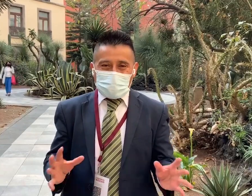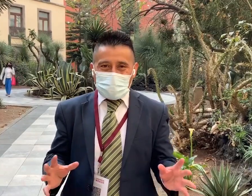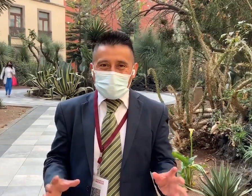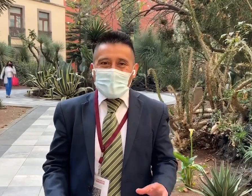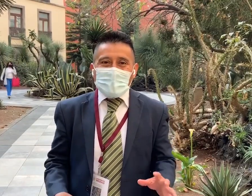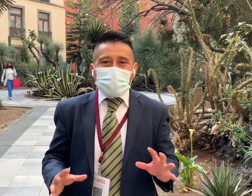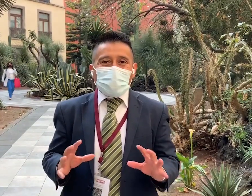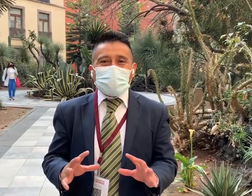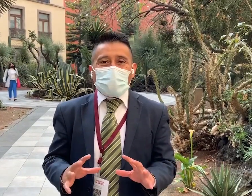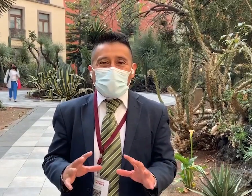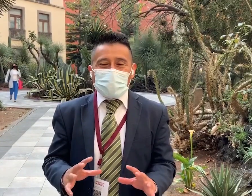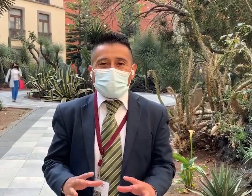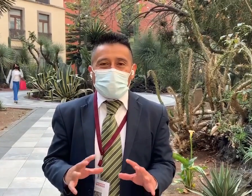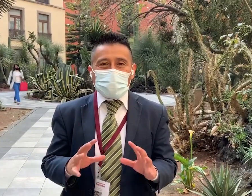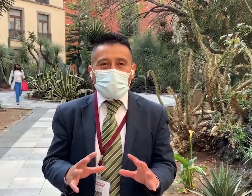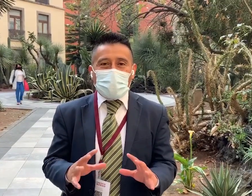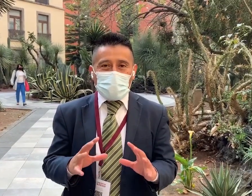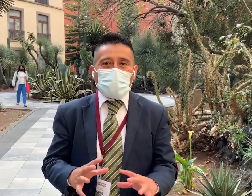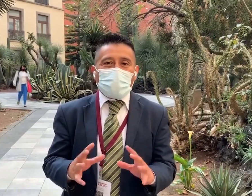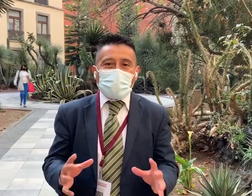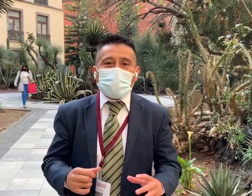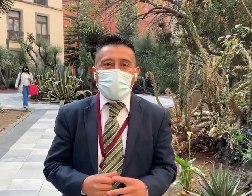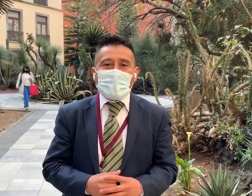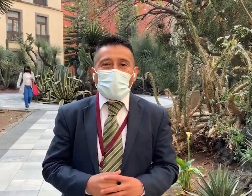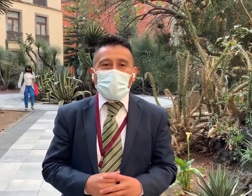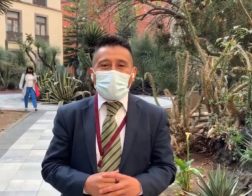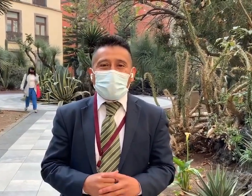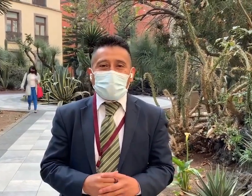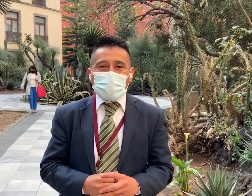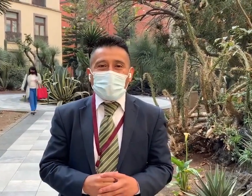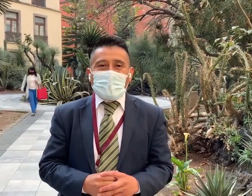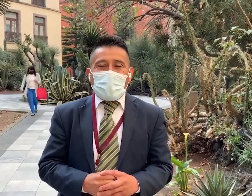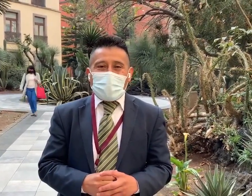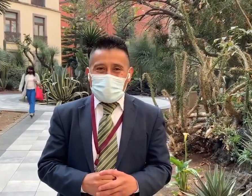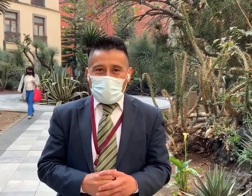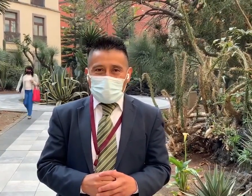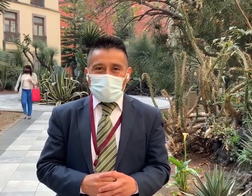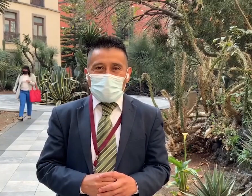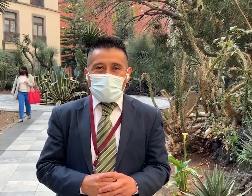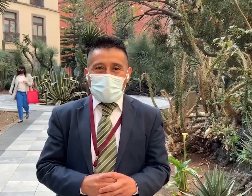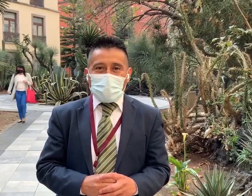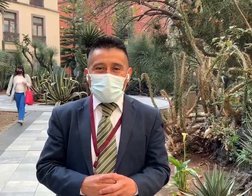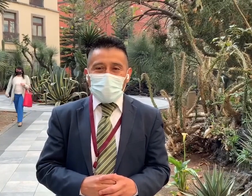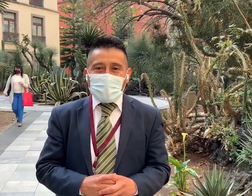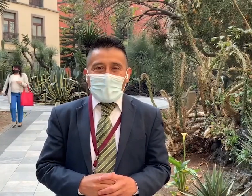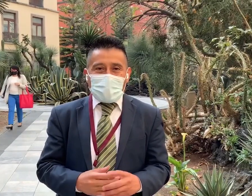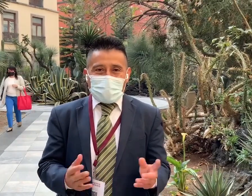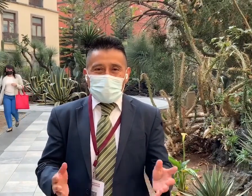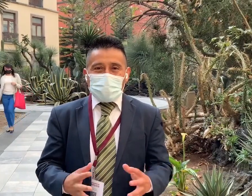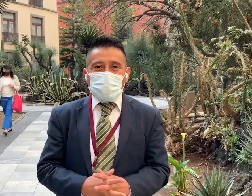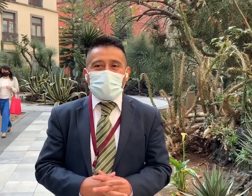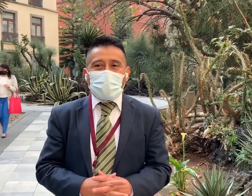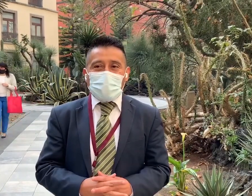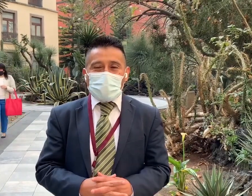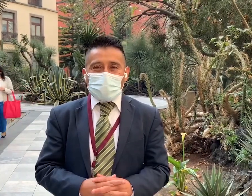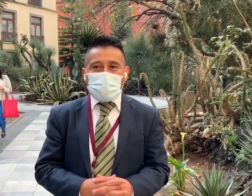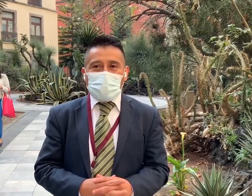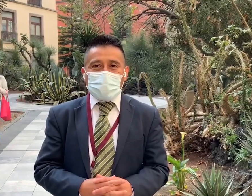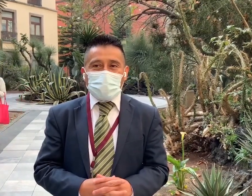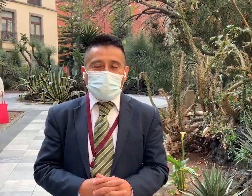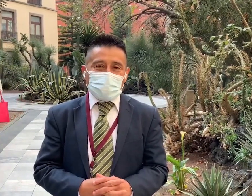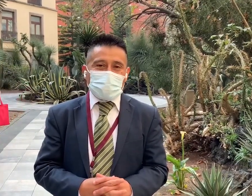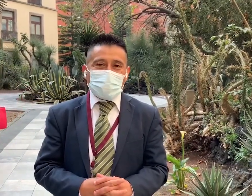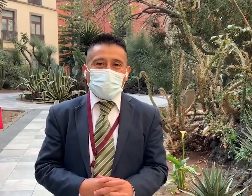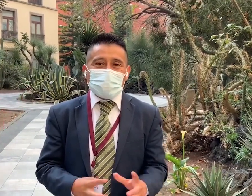los que decidirán si esta persona se postula o no nuevamente como candidato a la gubernatura de aquella entidad. Hay que mencionar que hay